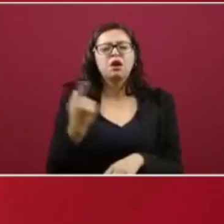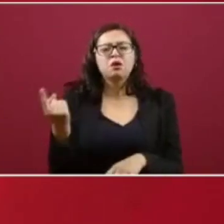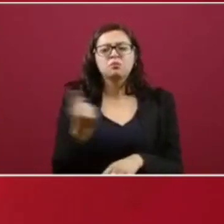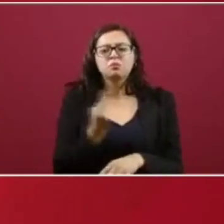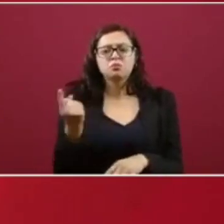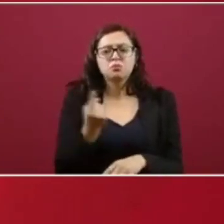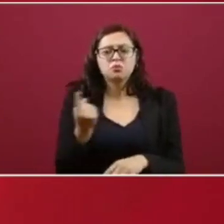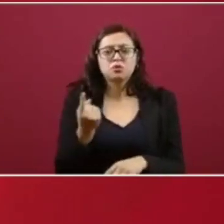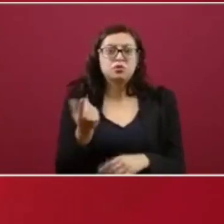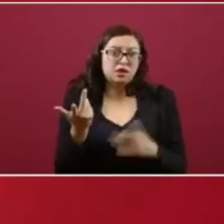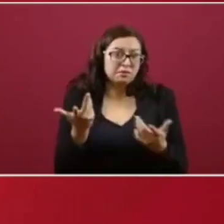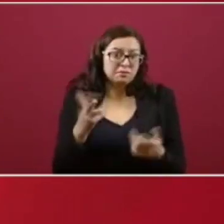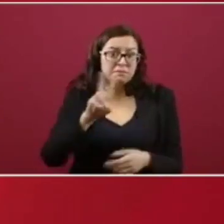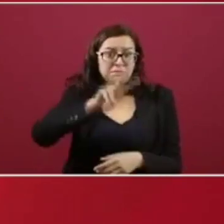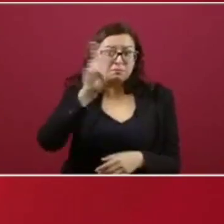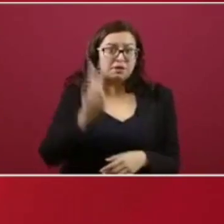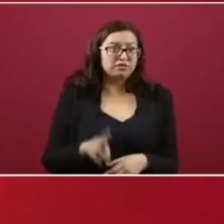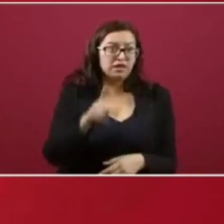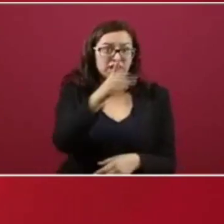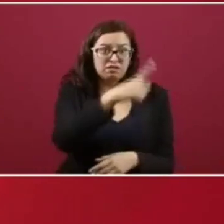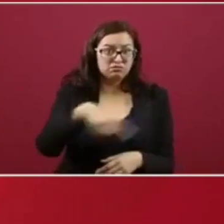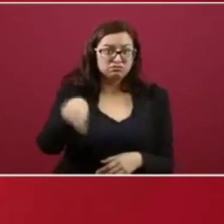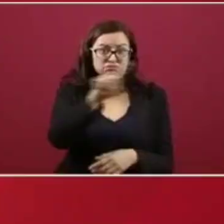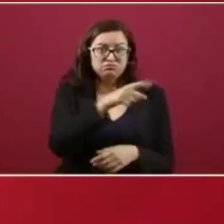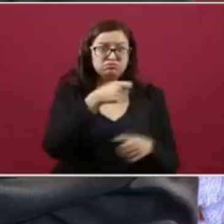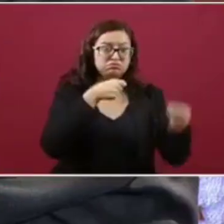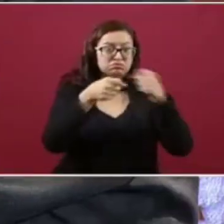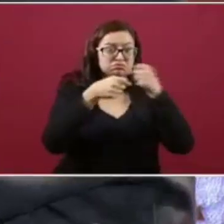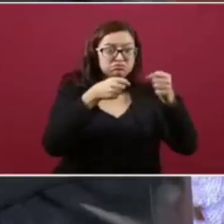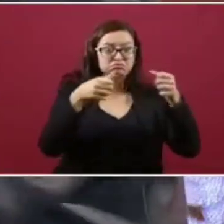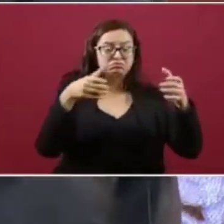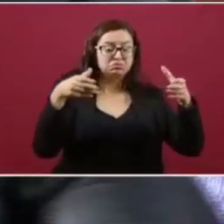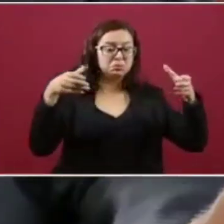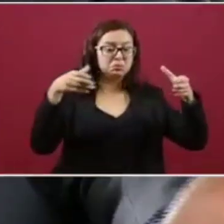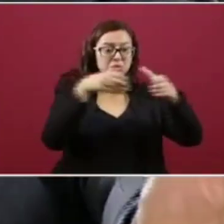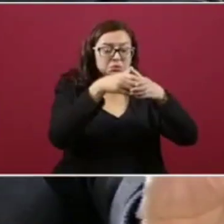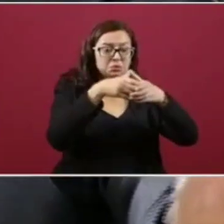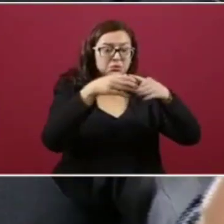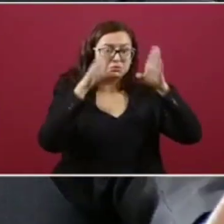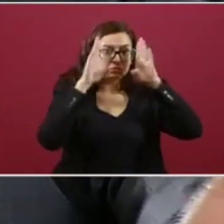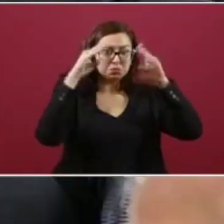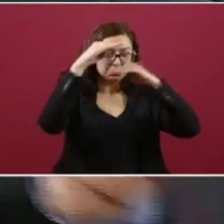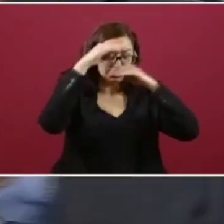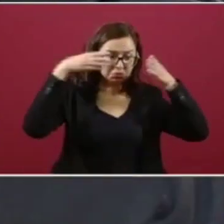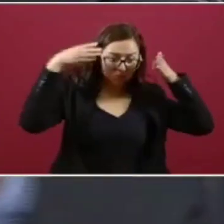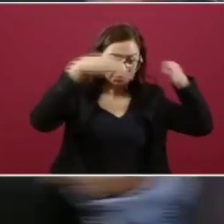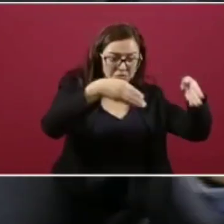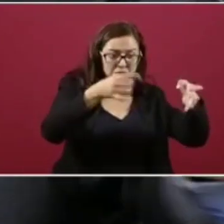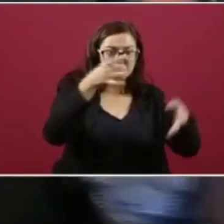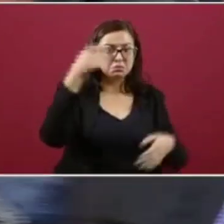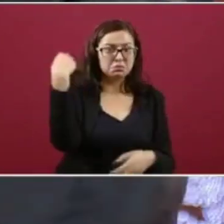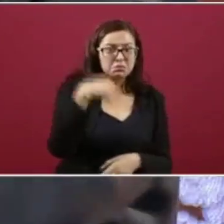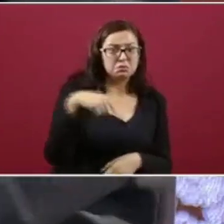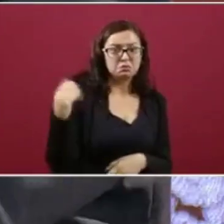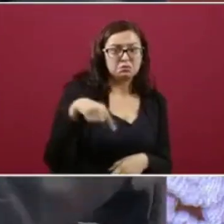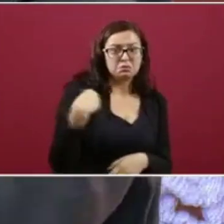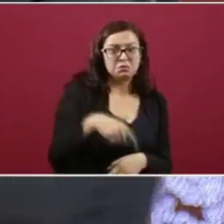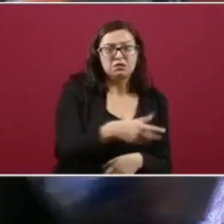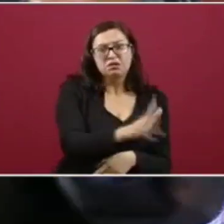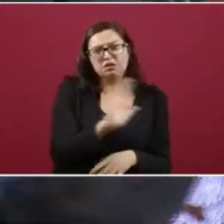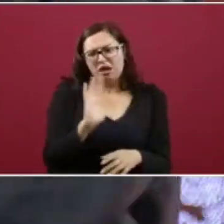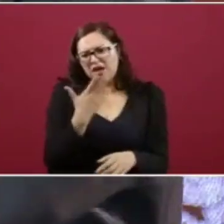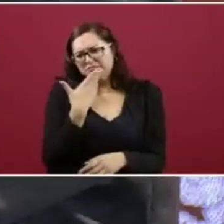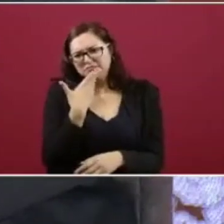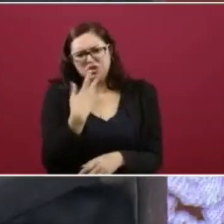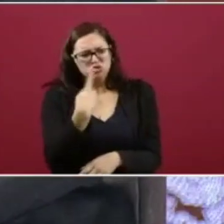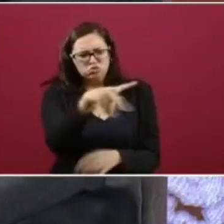es una prensa conservadora que no tiene nada de malo de que exista, tiene todo